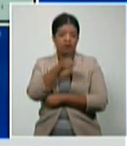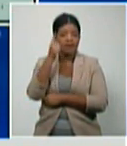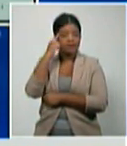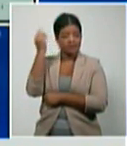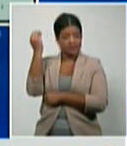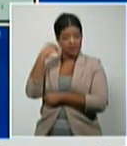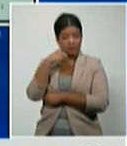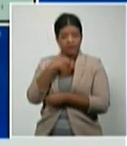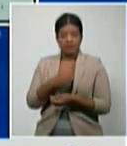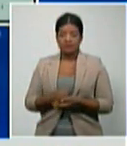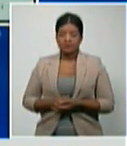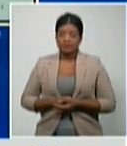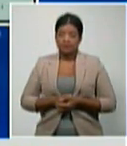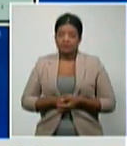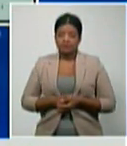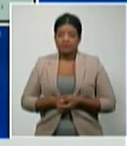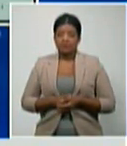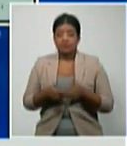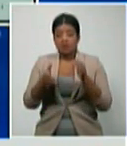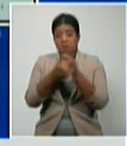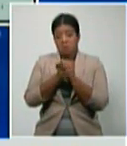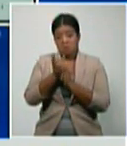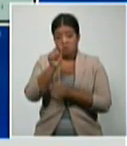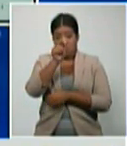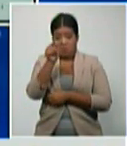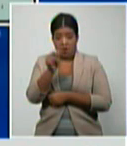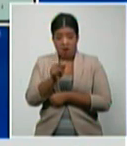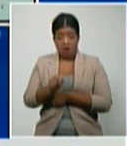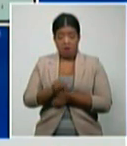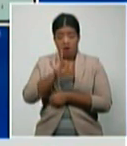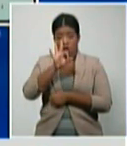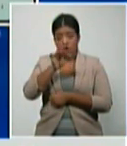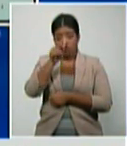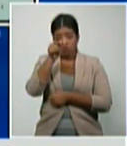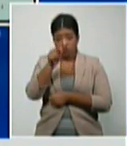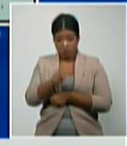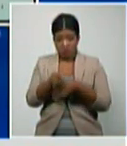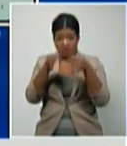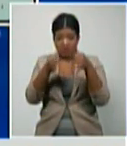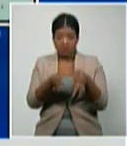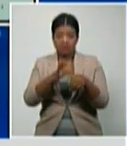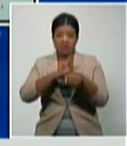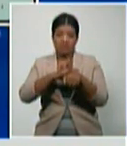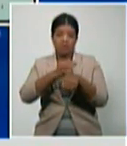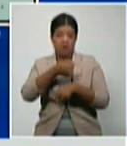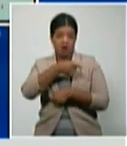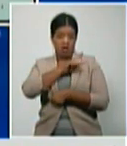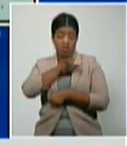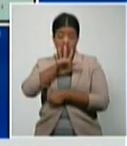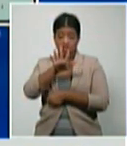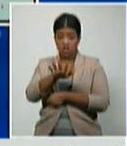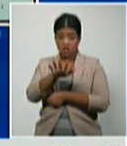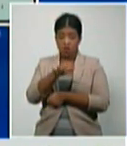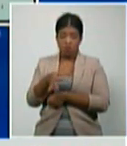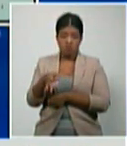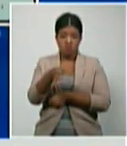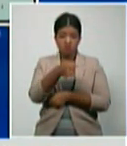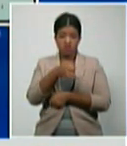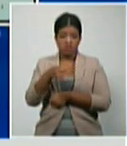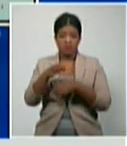conoce. Mayabeque se diagnosticaron 8 personas con la enfermedad ayer, 5 del municipio